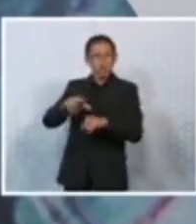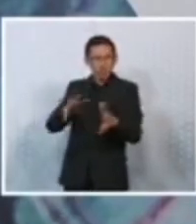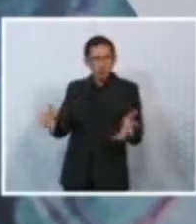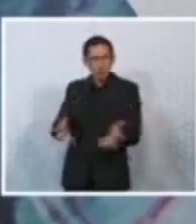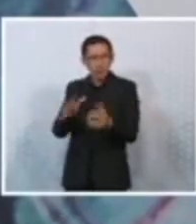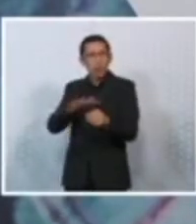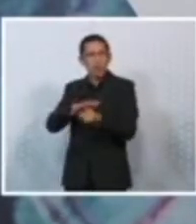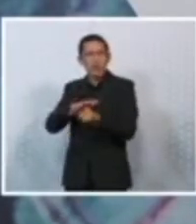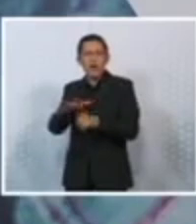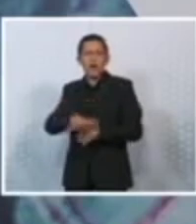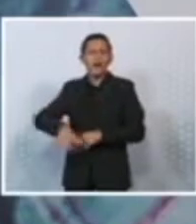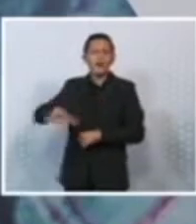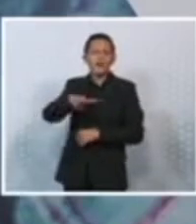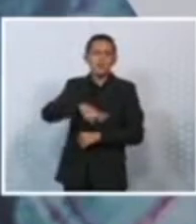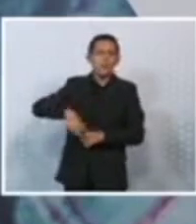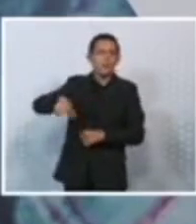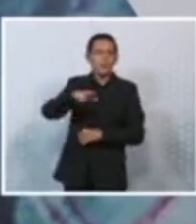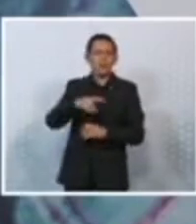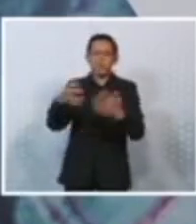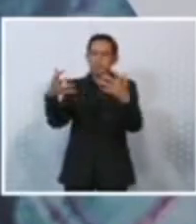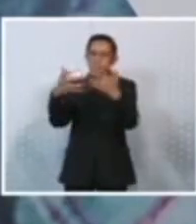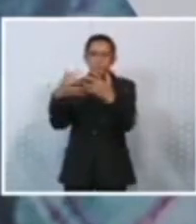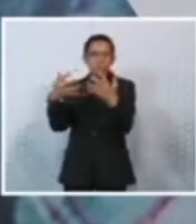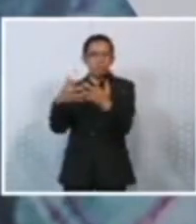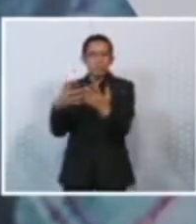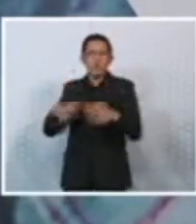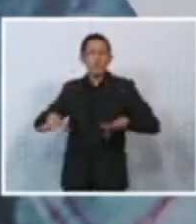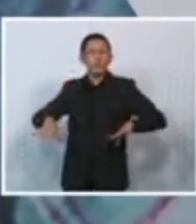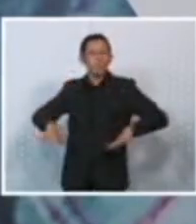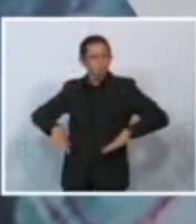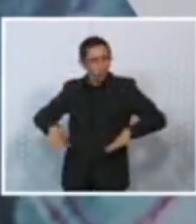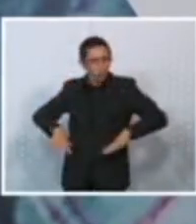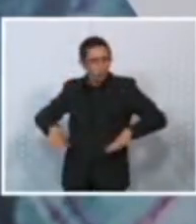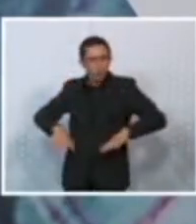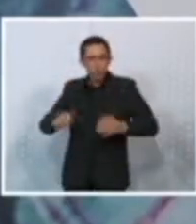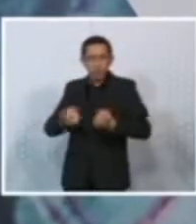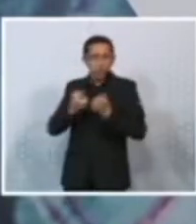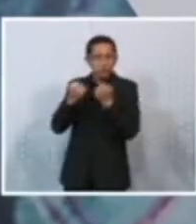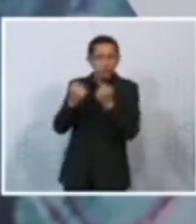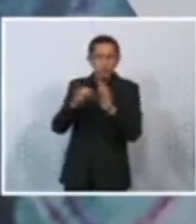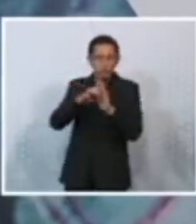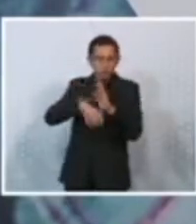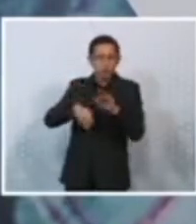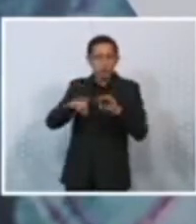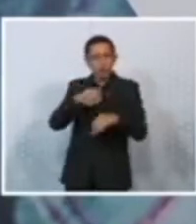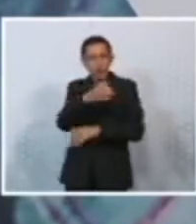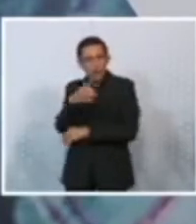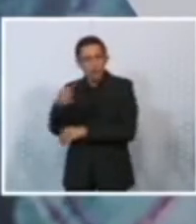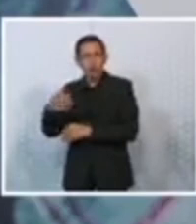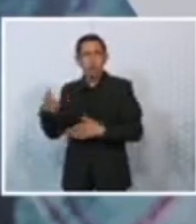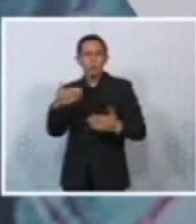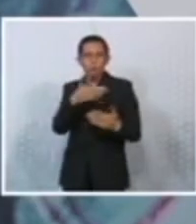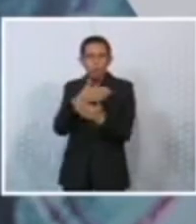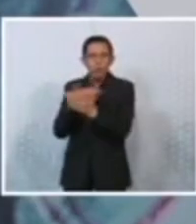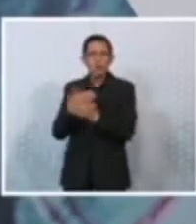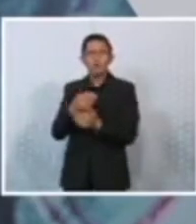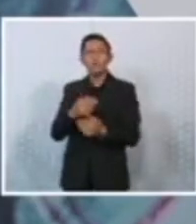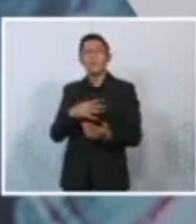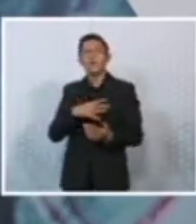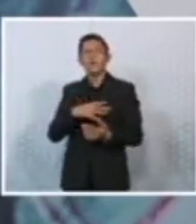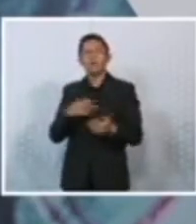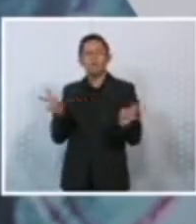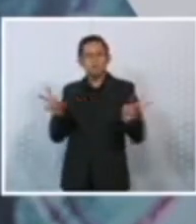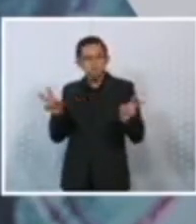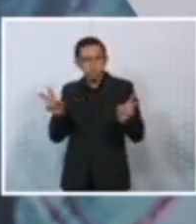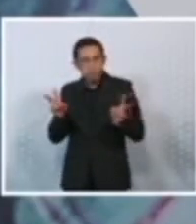impulso al desarrollo regional pero aprovechando todas esas fortalezas que tiene el campo que tiene la pesca la